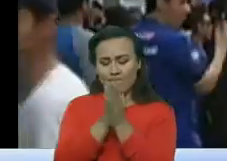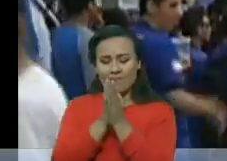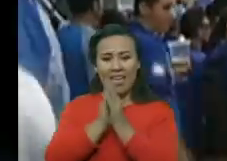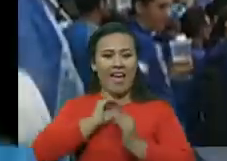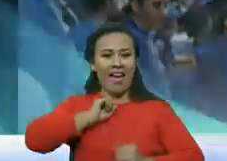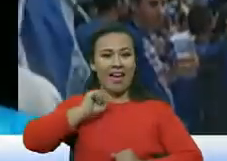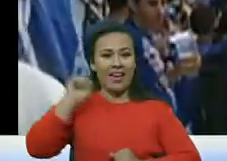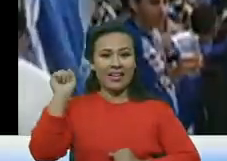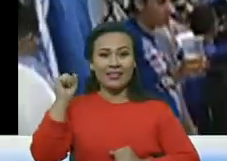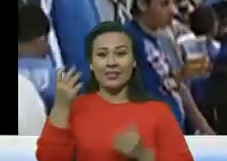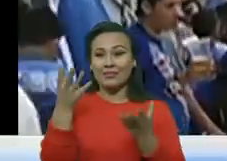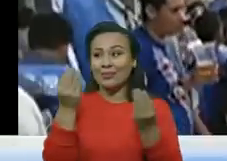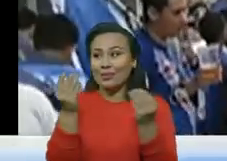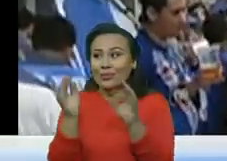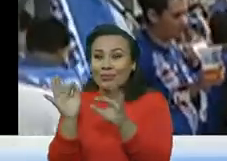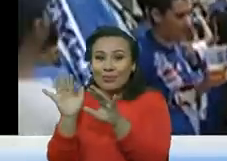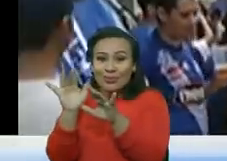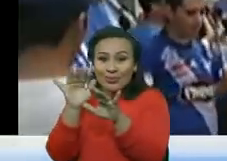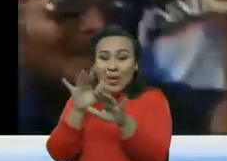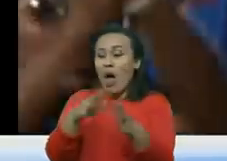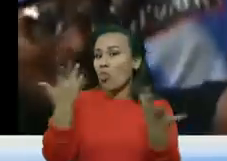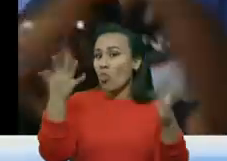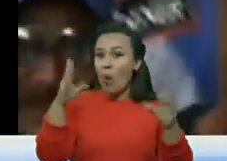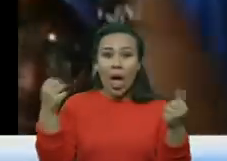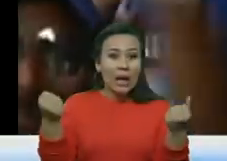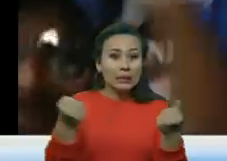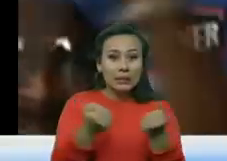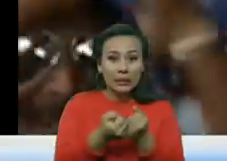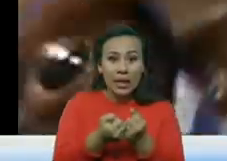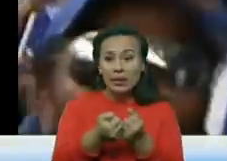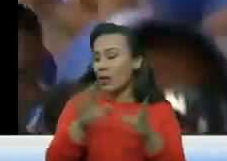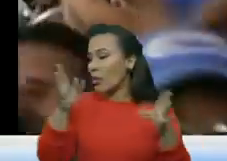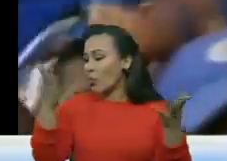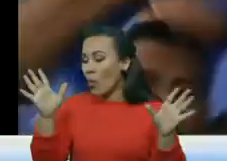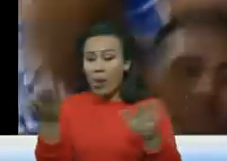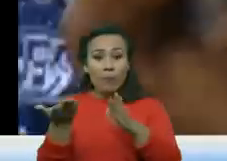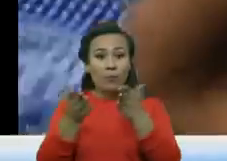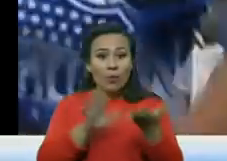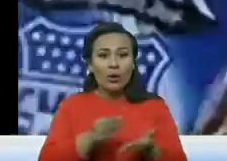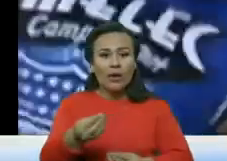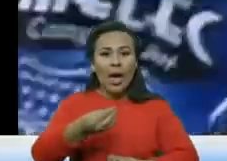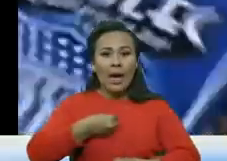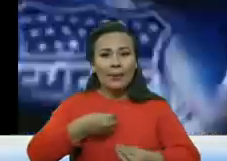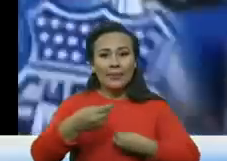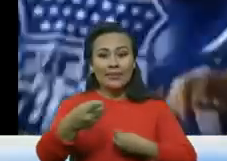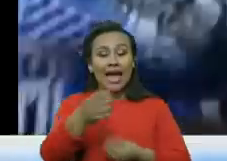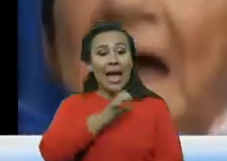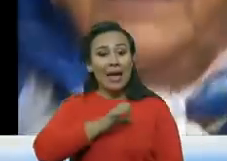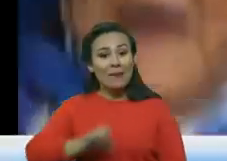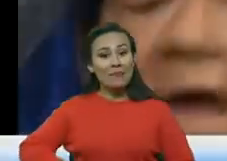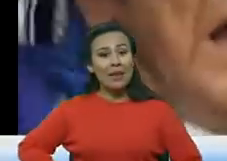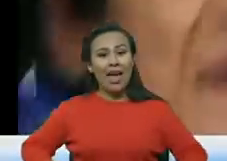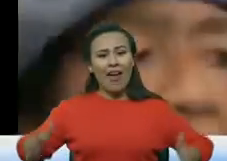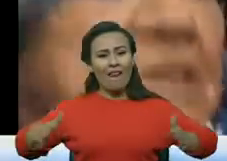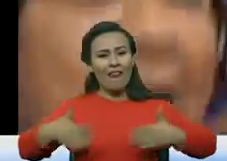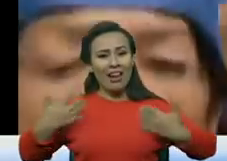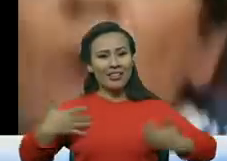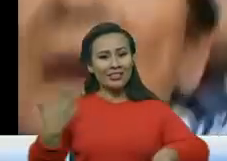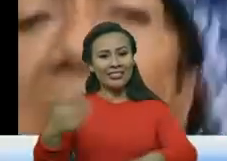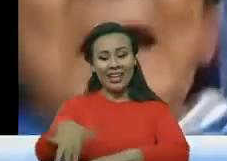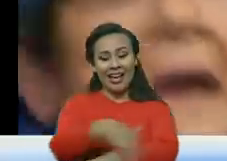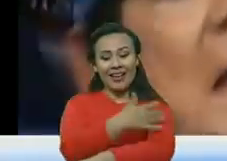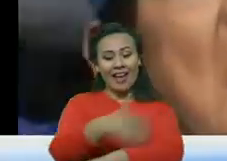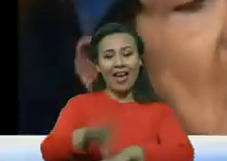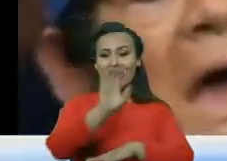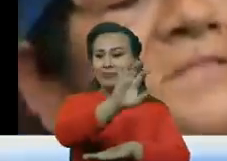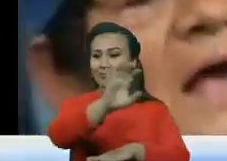Hasta el momento no se han registrado incidentes, según uniformados de la Policía Nacional. La fiesta de los emelecistas se desbordó en las calles y avenidas de